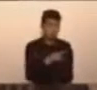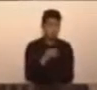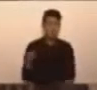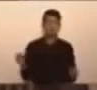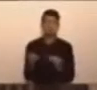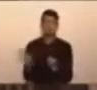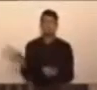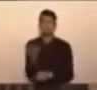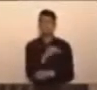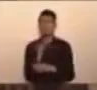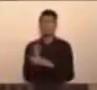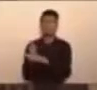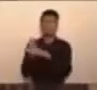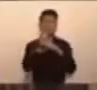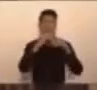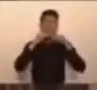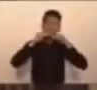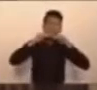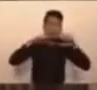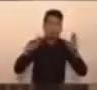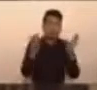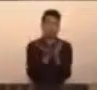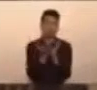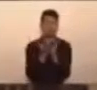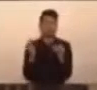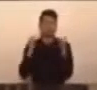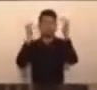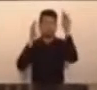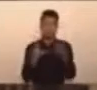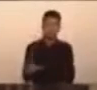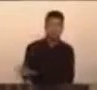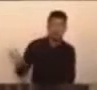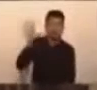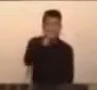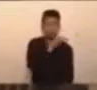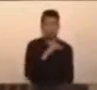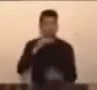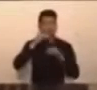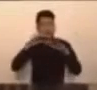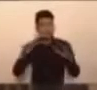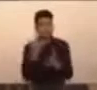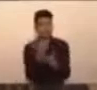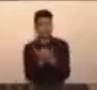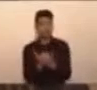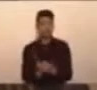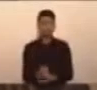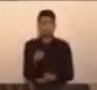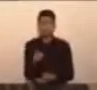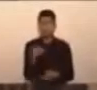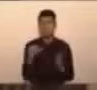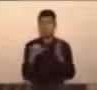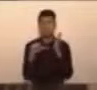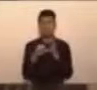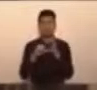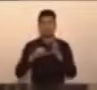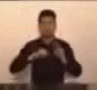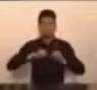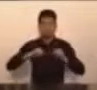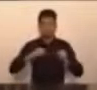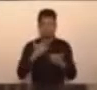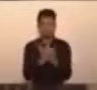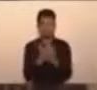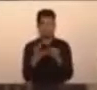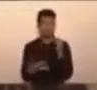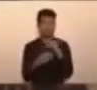sino para todas las instituciones públicas de educación superior. Eso es todo. El segundo artículo es la vigencia. También